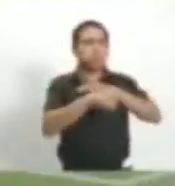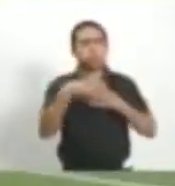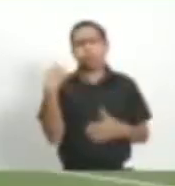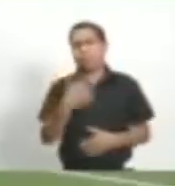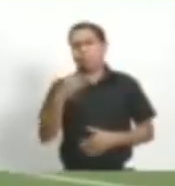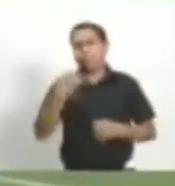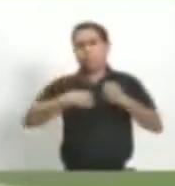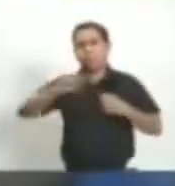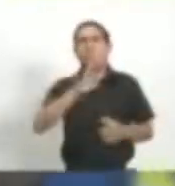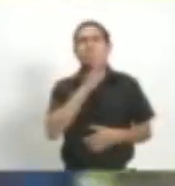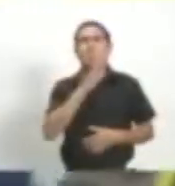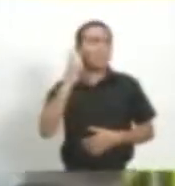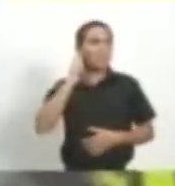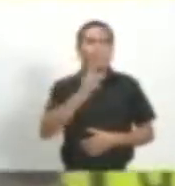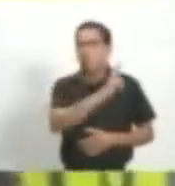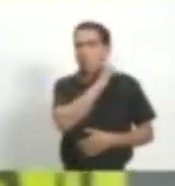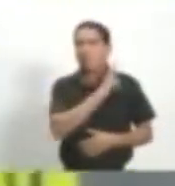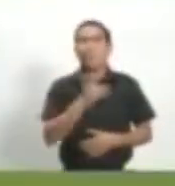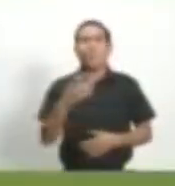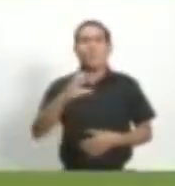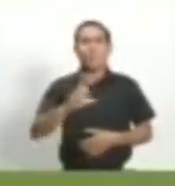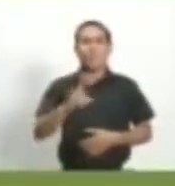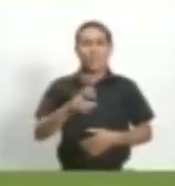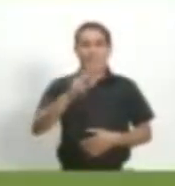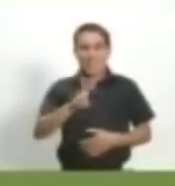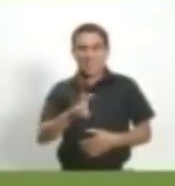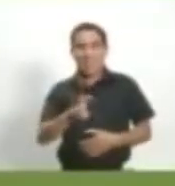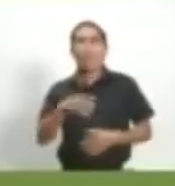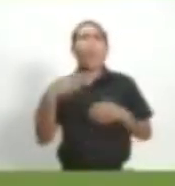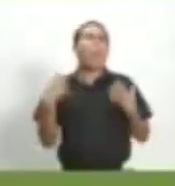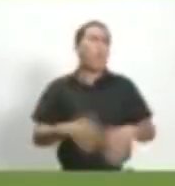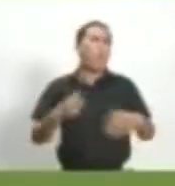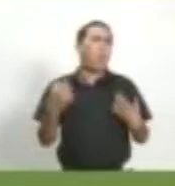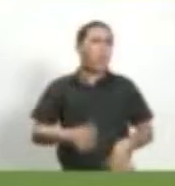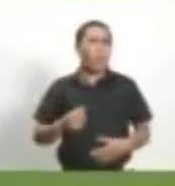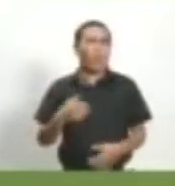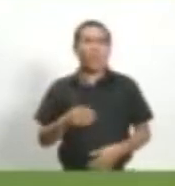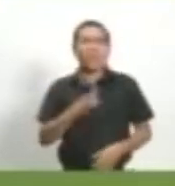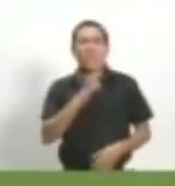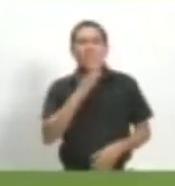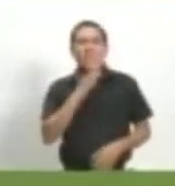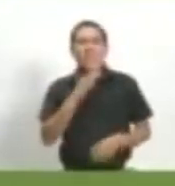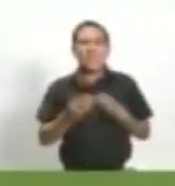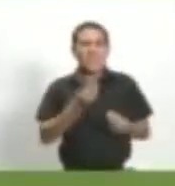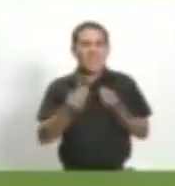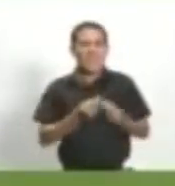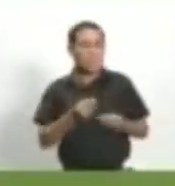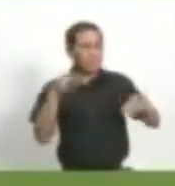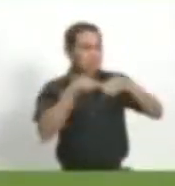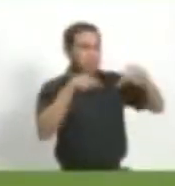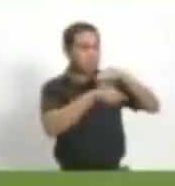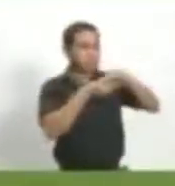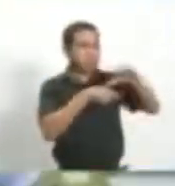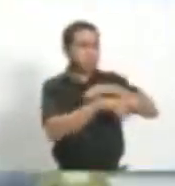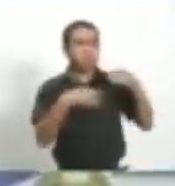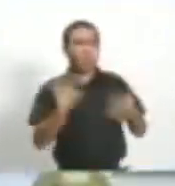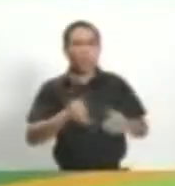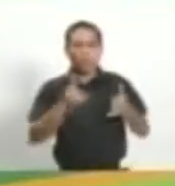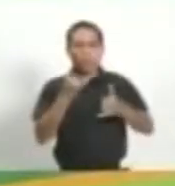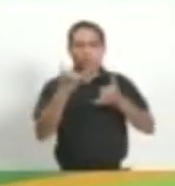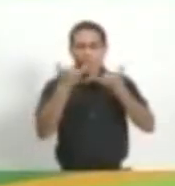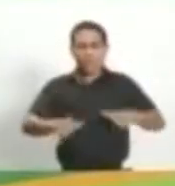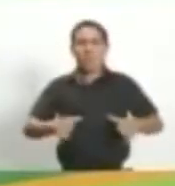el CR7, como le llaman a Cristiano, en el Santiago Bernabé, con un hat-trick que casi vale el boleto a la final de